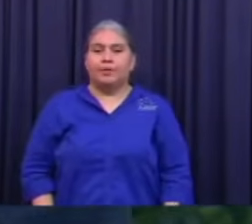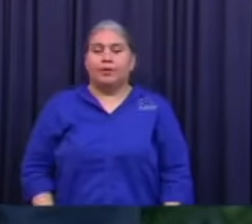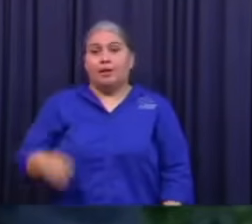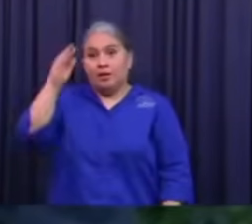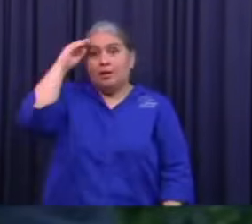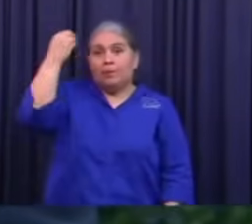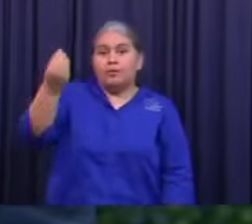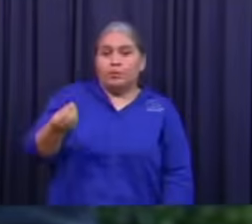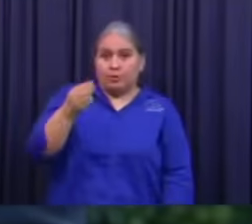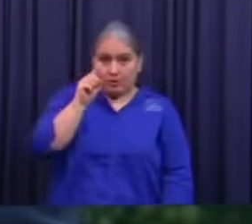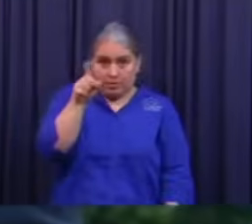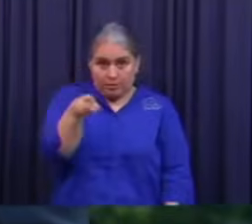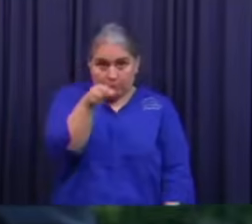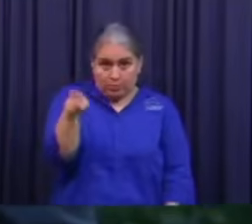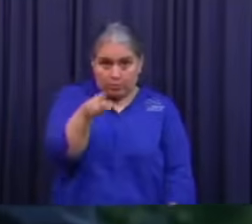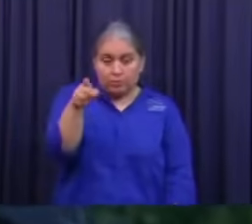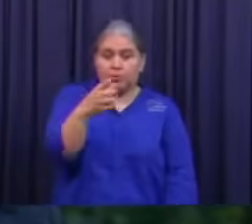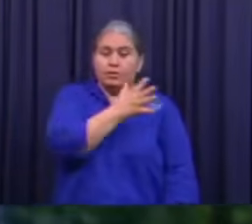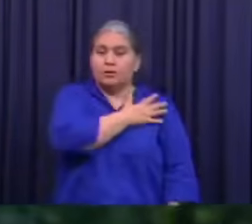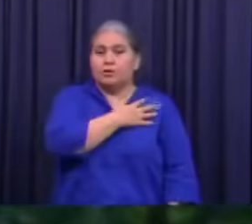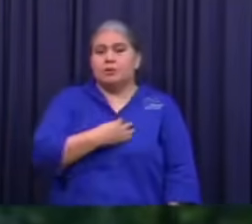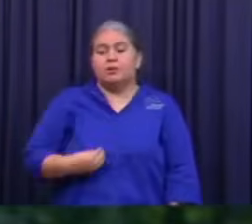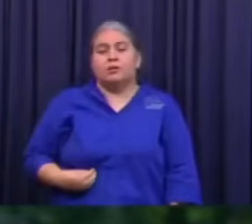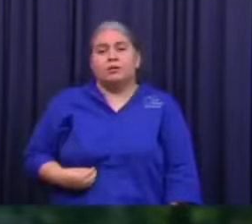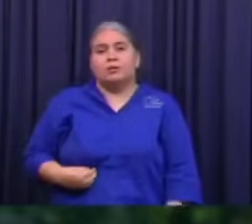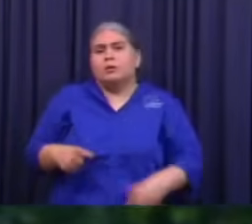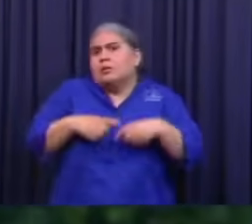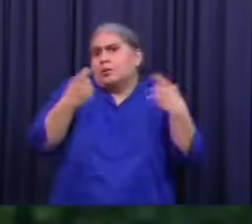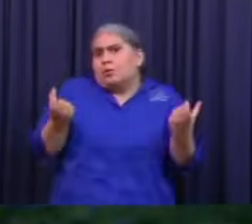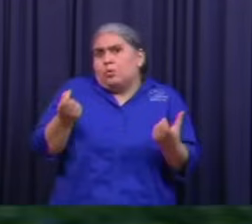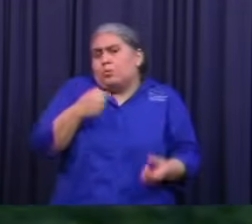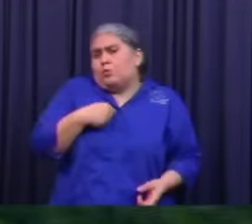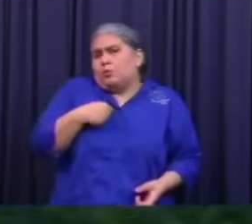mí después entonces